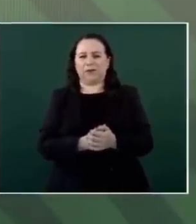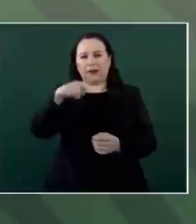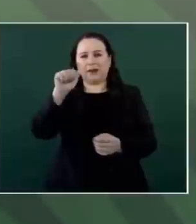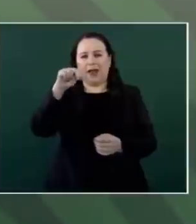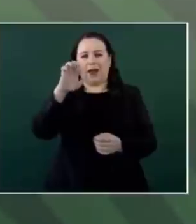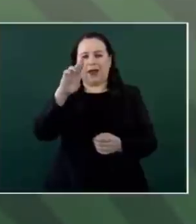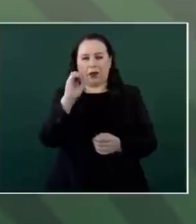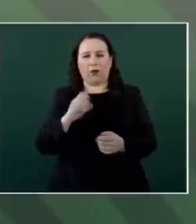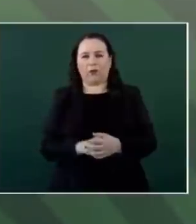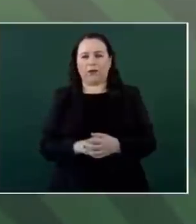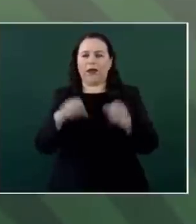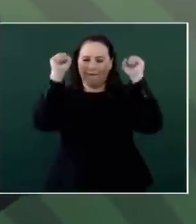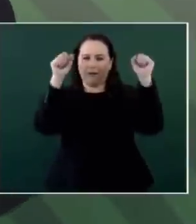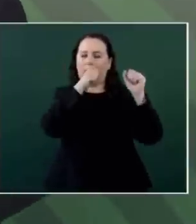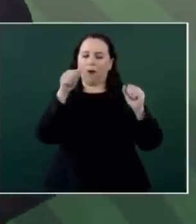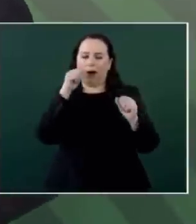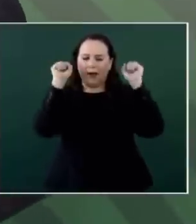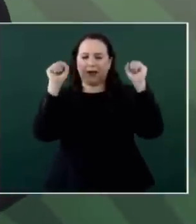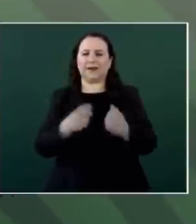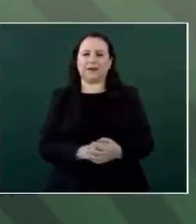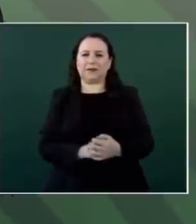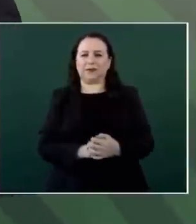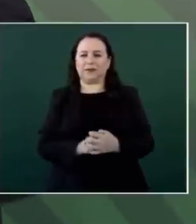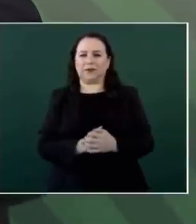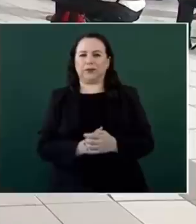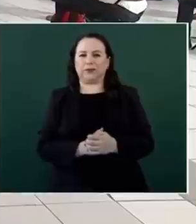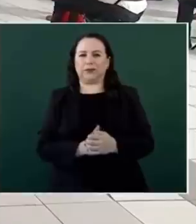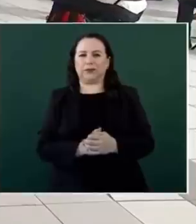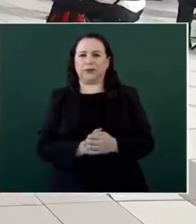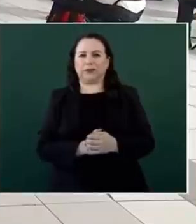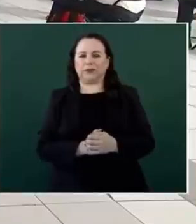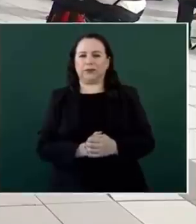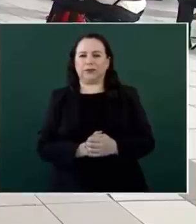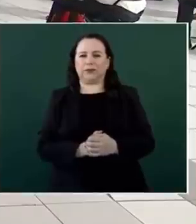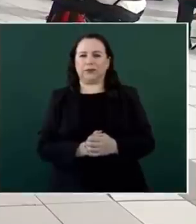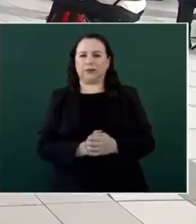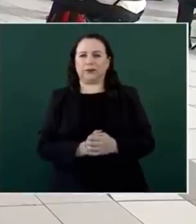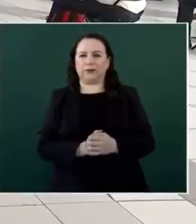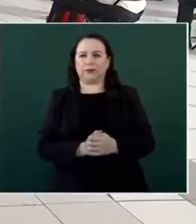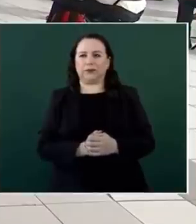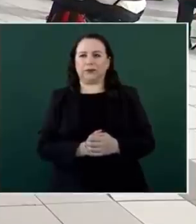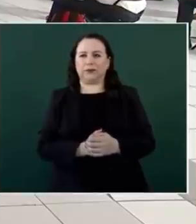información. viva Juárez. ¡Pero esducción! Ponlo, ponlo, vamos. Arriba Juárez.